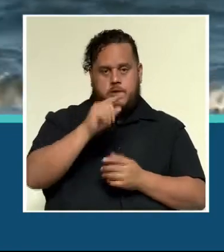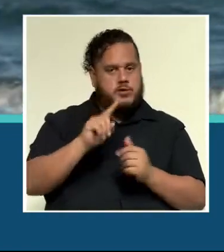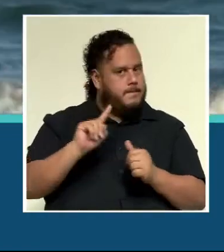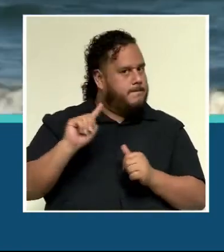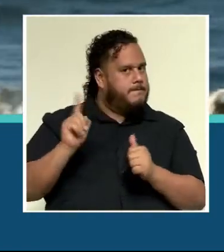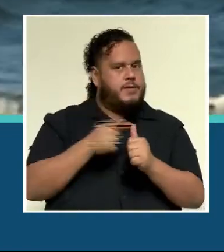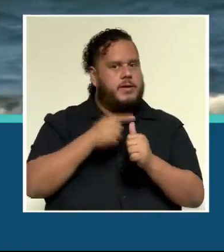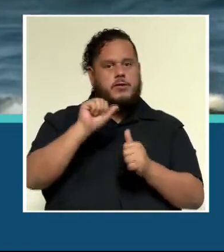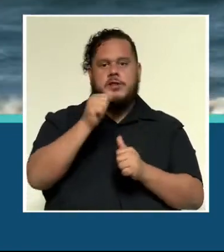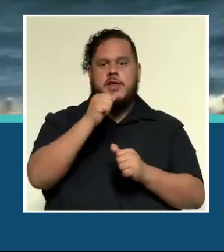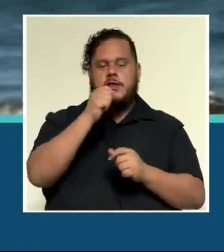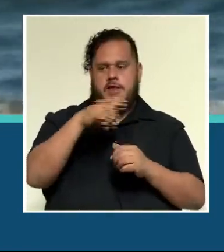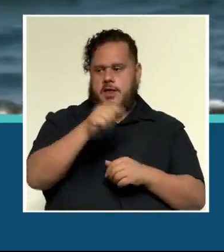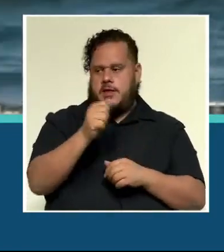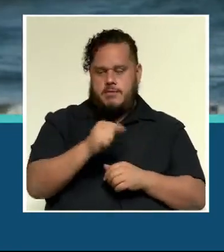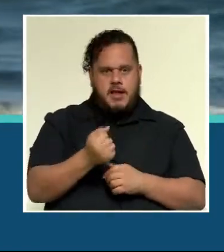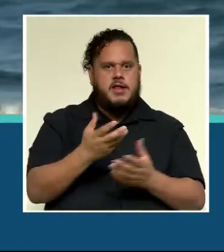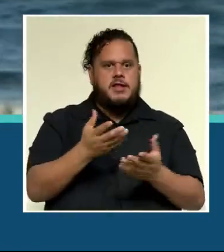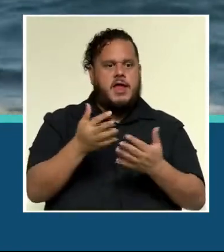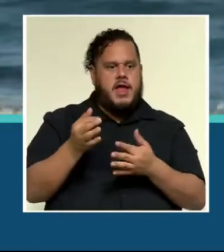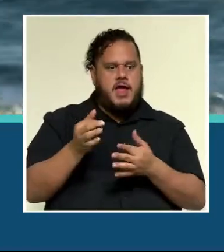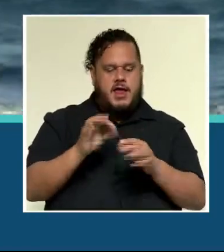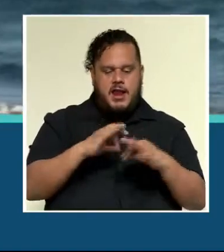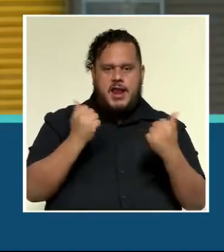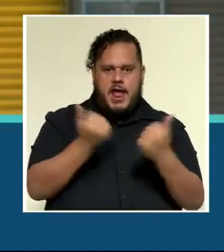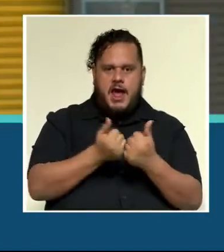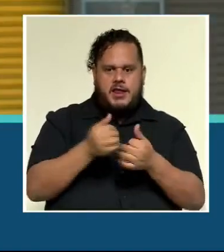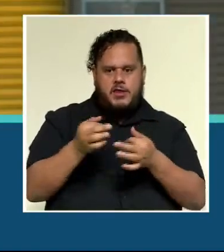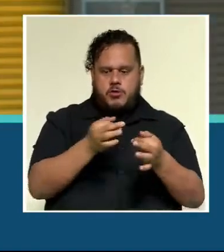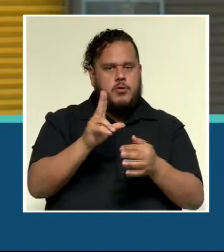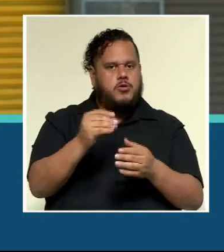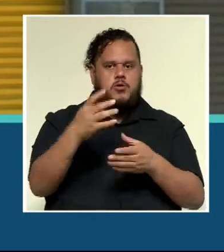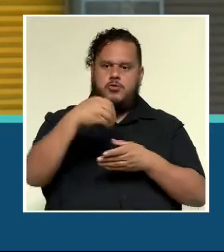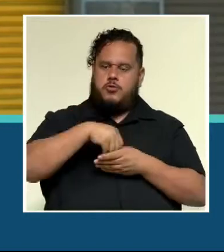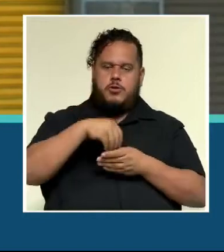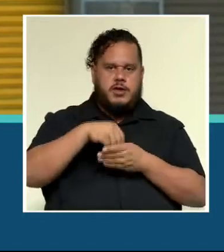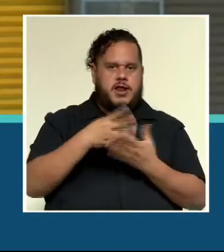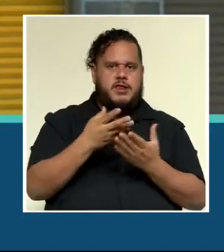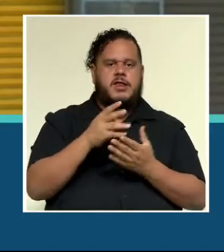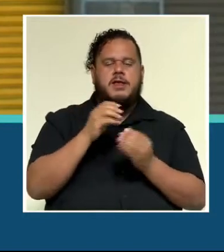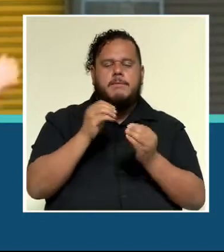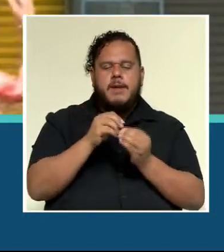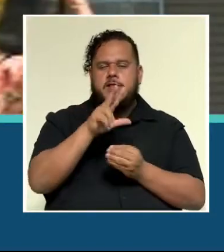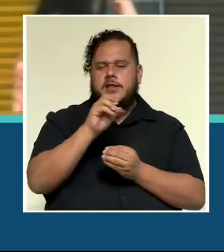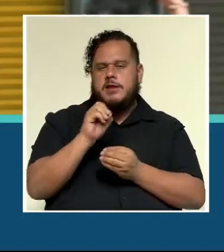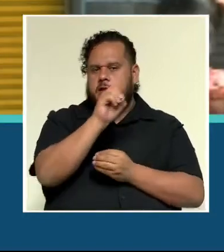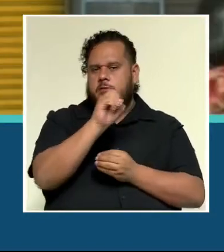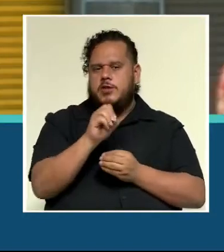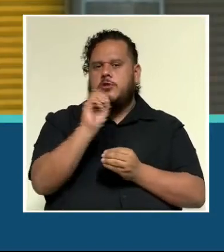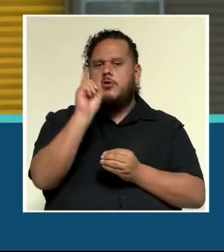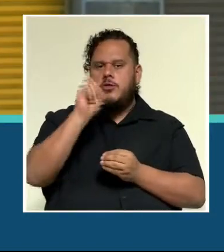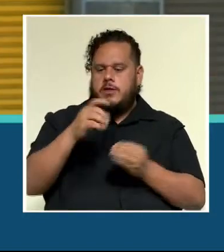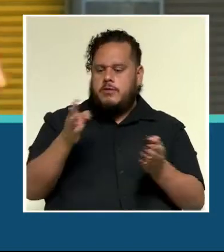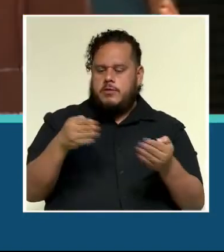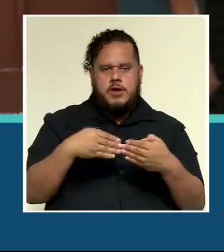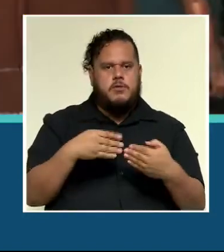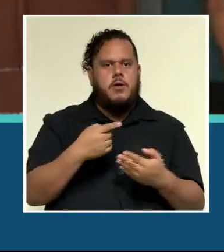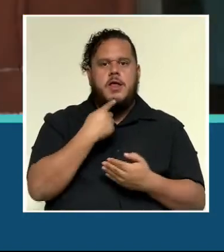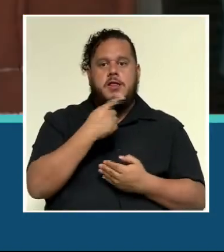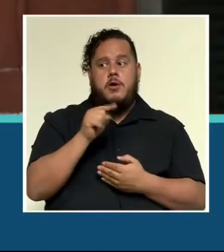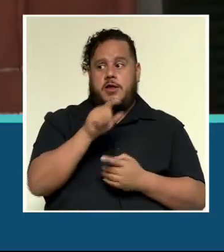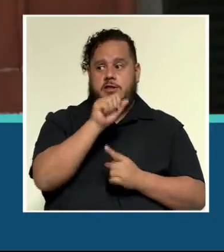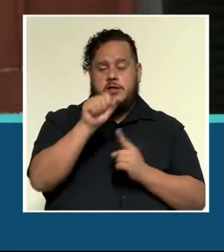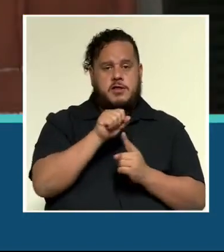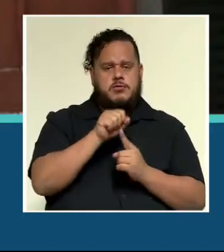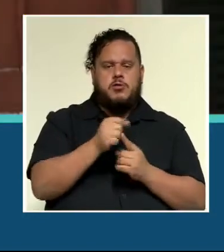pandemia, el gremio no tuvo ingresos debido a las restricciones y más del 30% de las empresas tuvo que cerrar. Según argumentó, esta situación